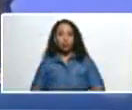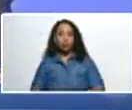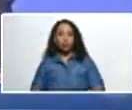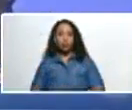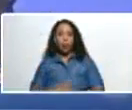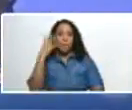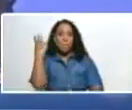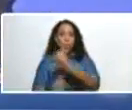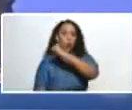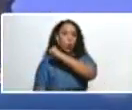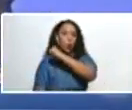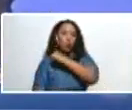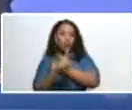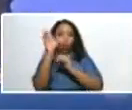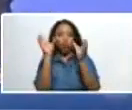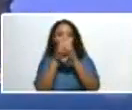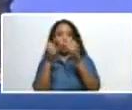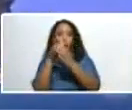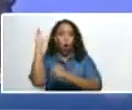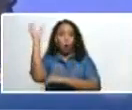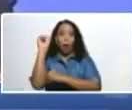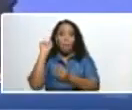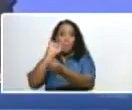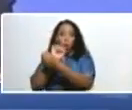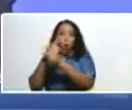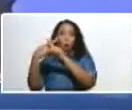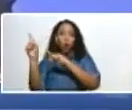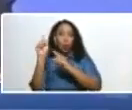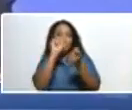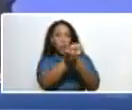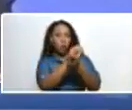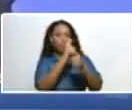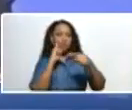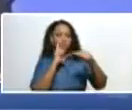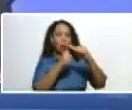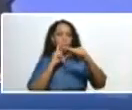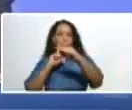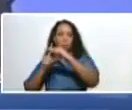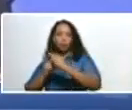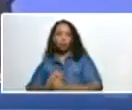Huyeron de allí un grupo de colombianos, capturamos a otros